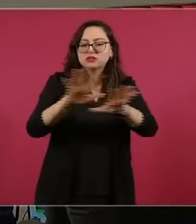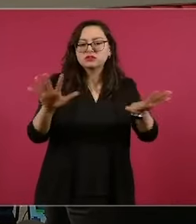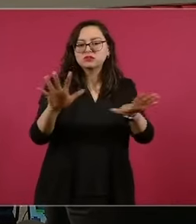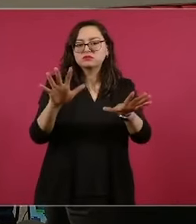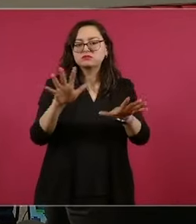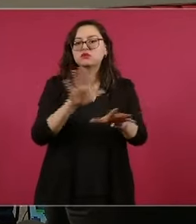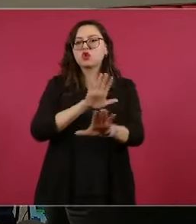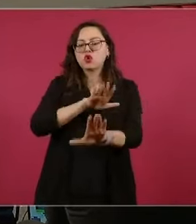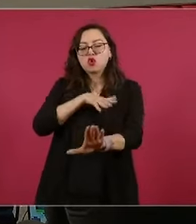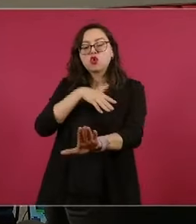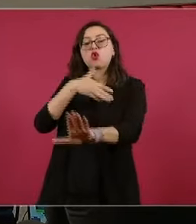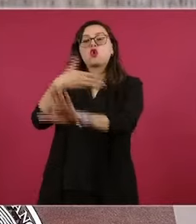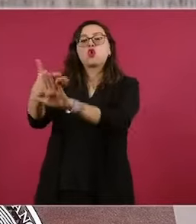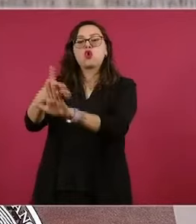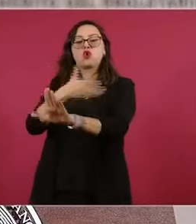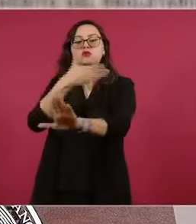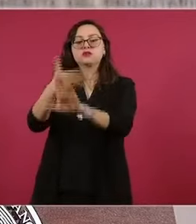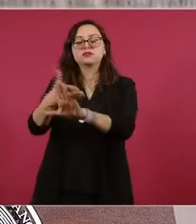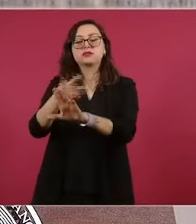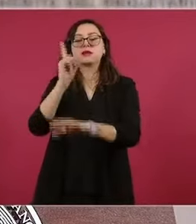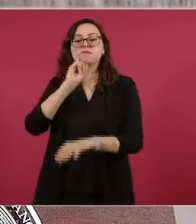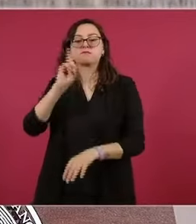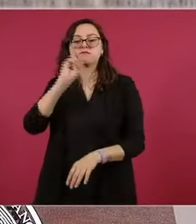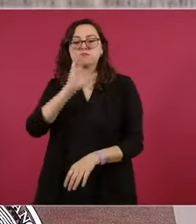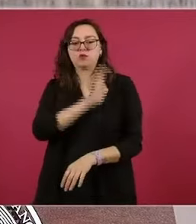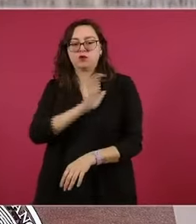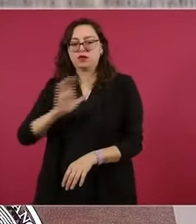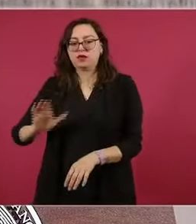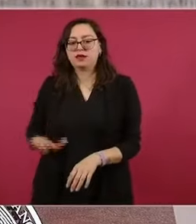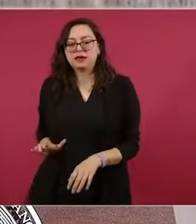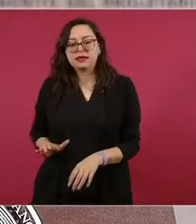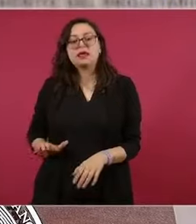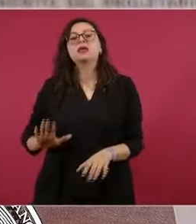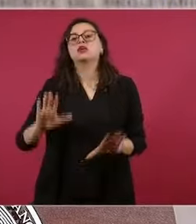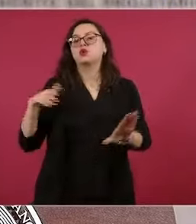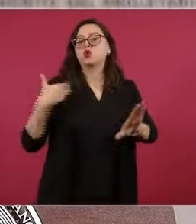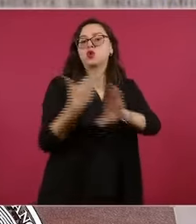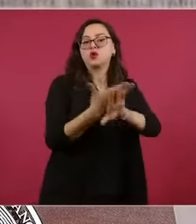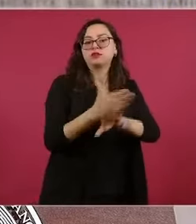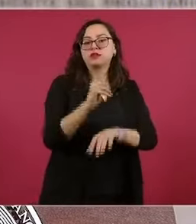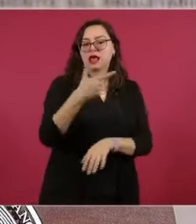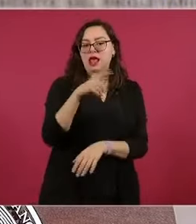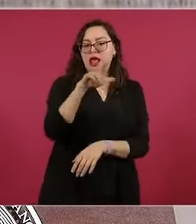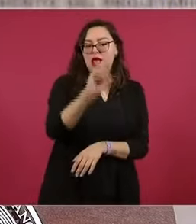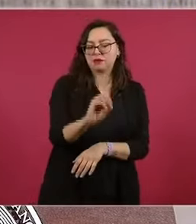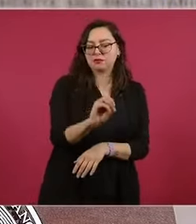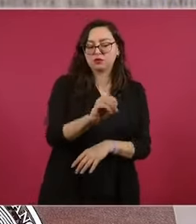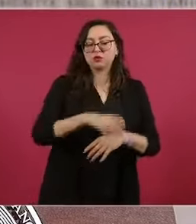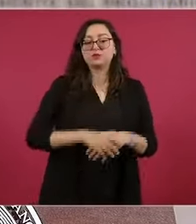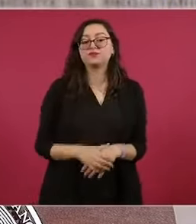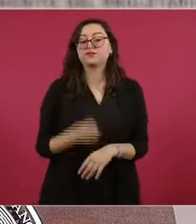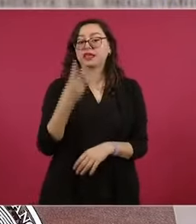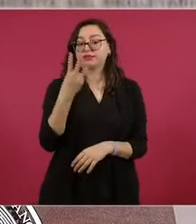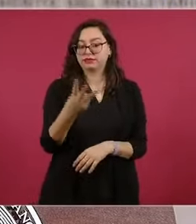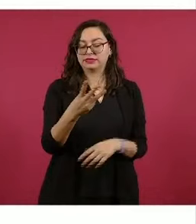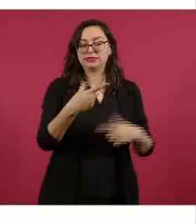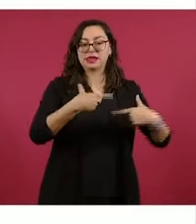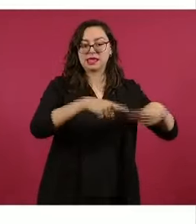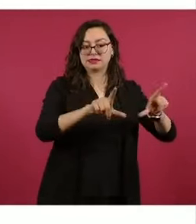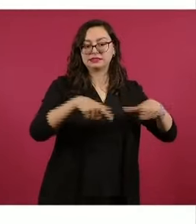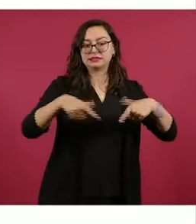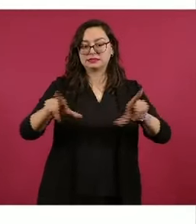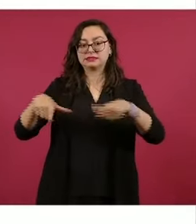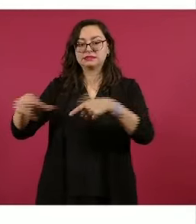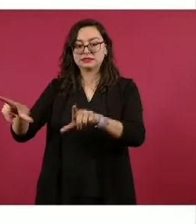una candidata y el presidente Andrés Manuel López Obrador. Tres de ellas, Plataforma Informativa